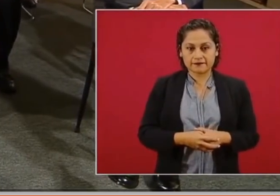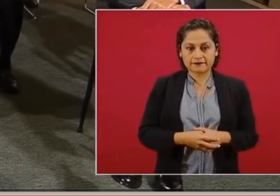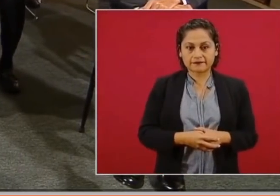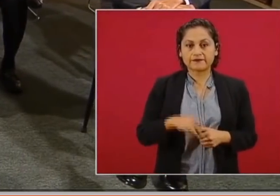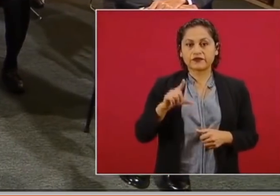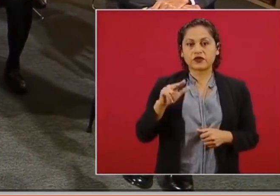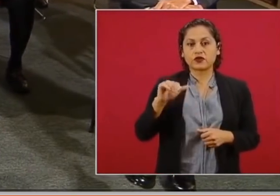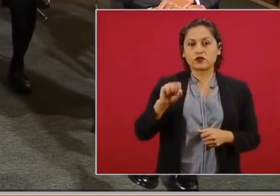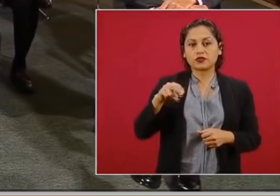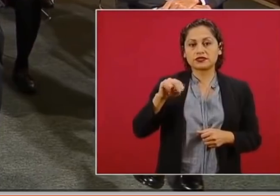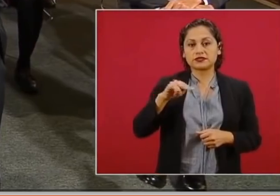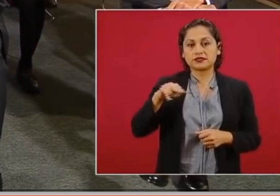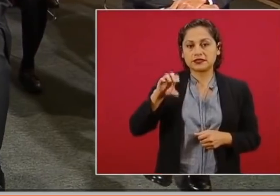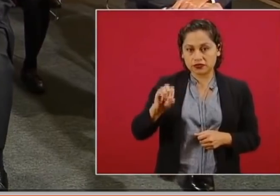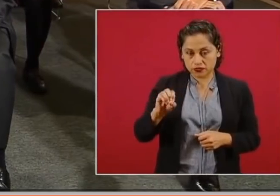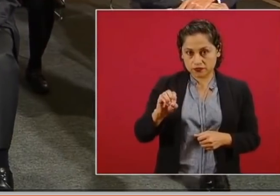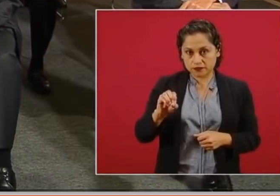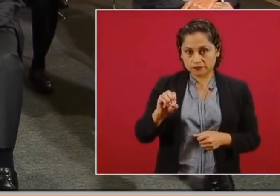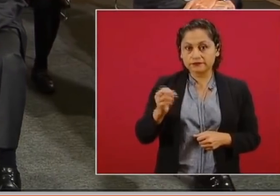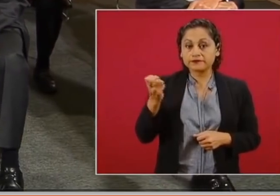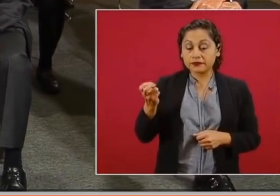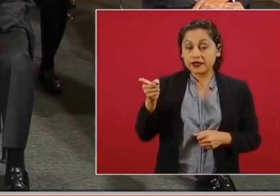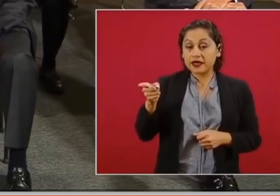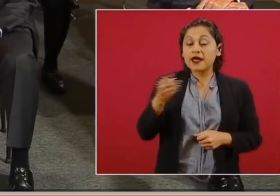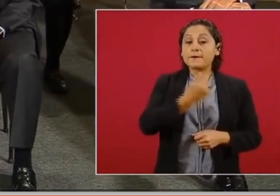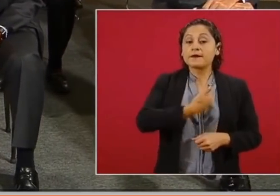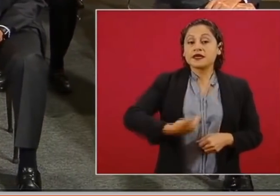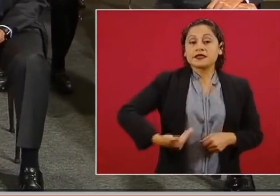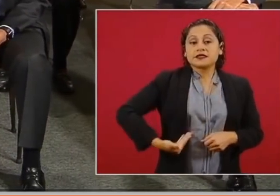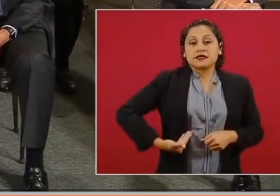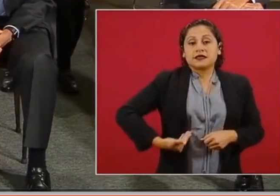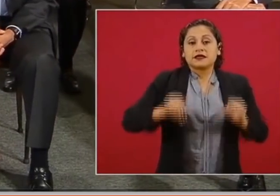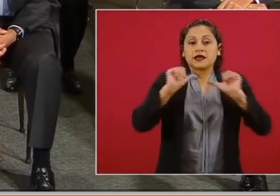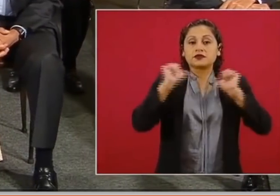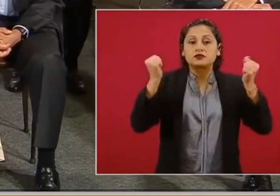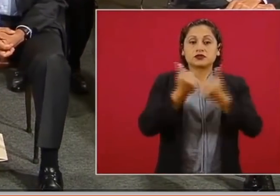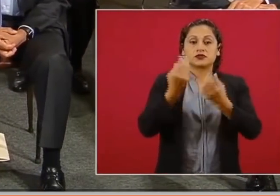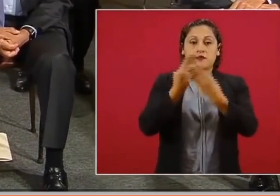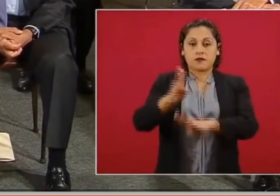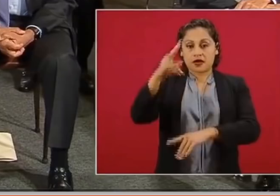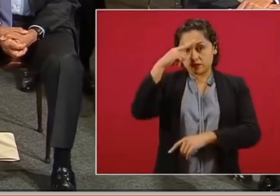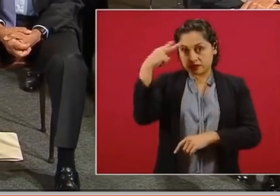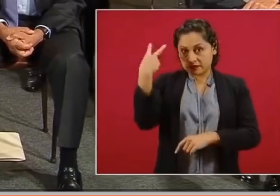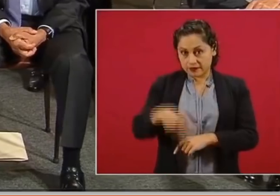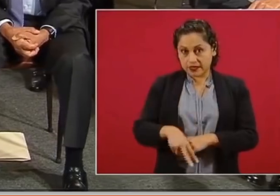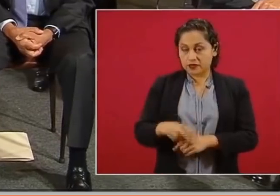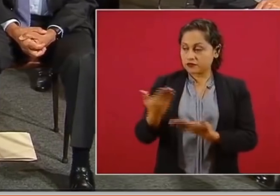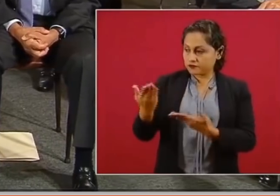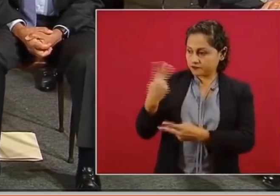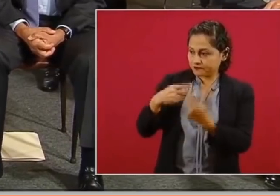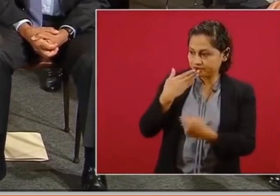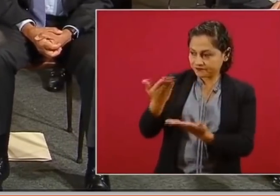Luis Niño de Rivera, que es presidente de la Asociación de Bancos de México. Luis,